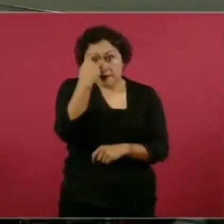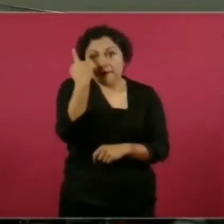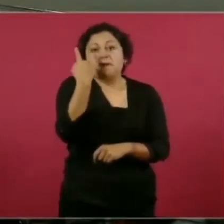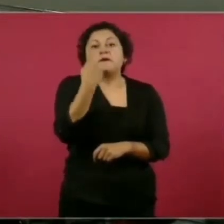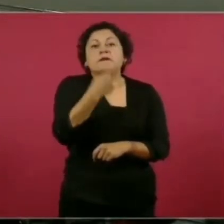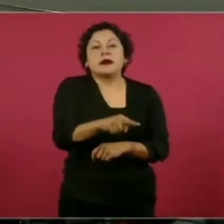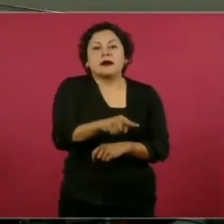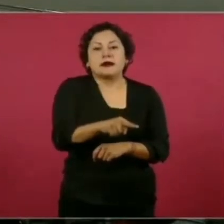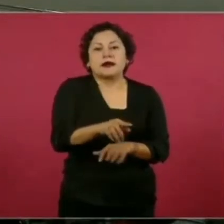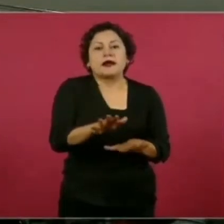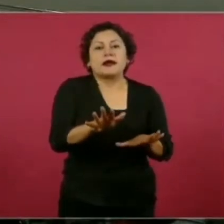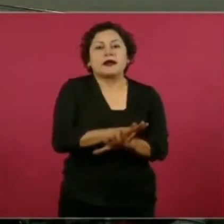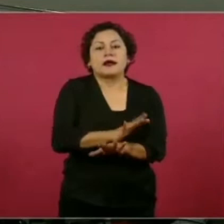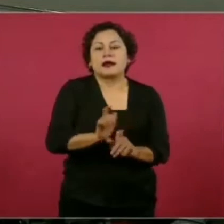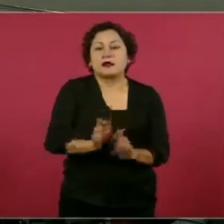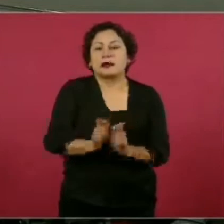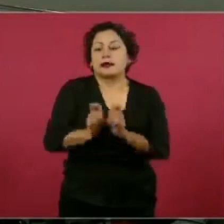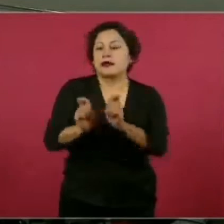uniéndose.